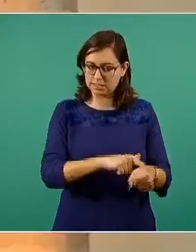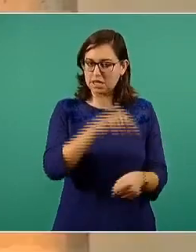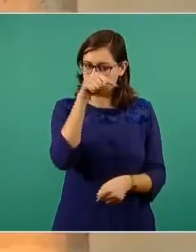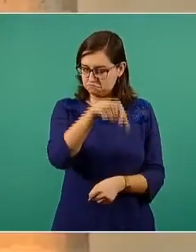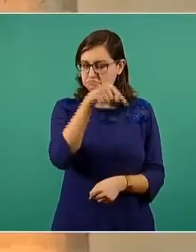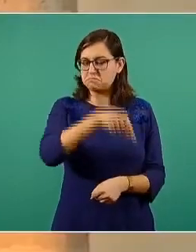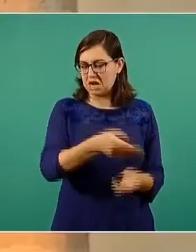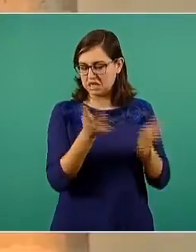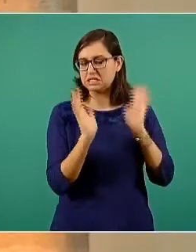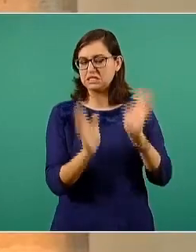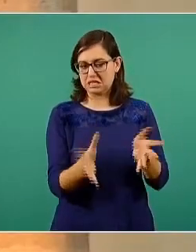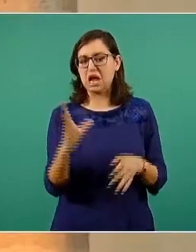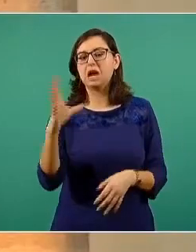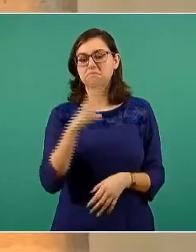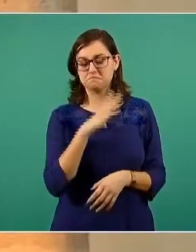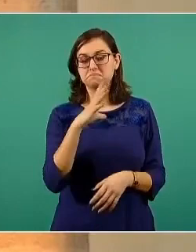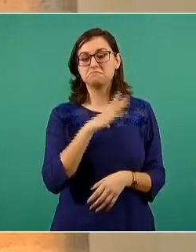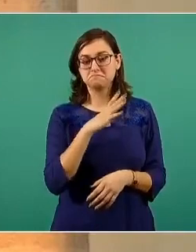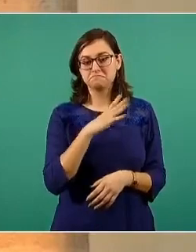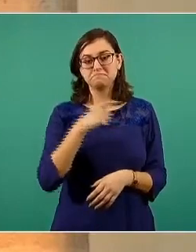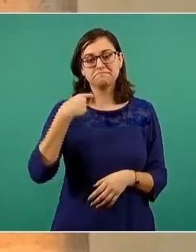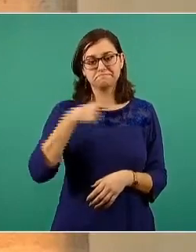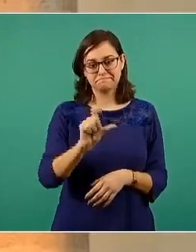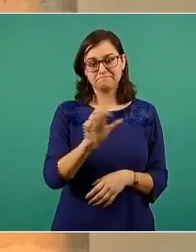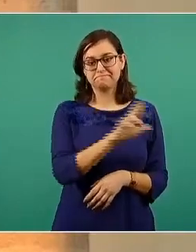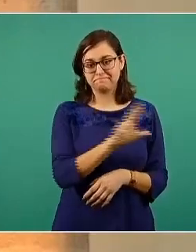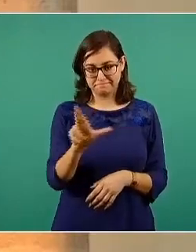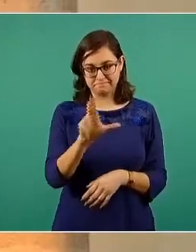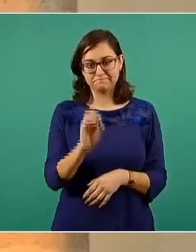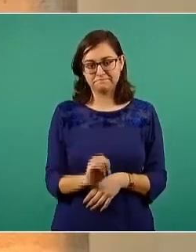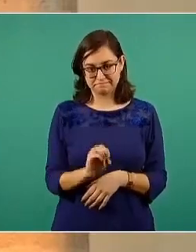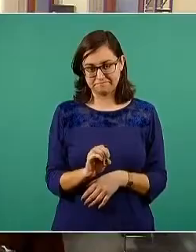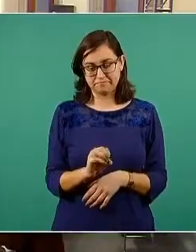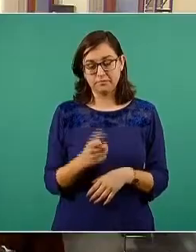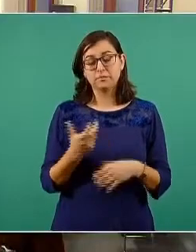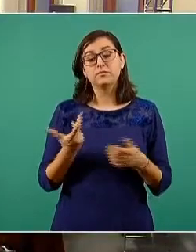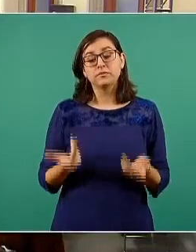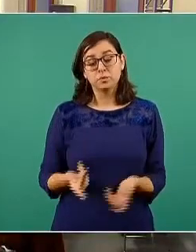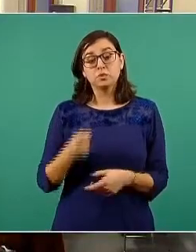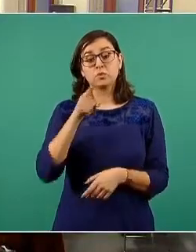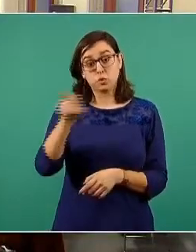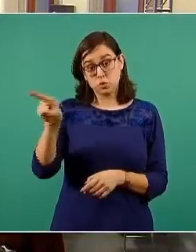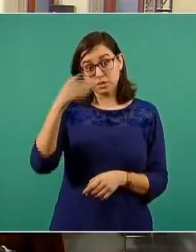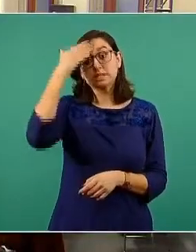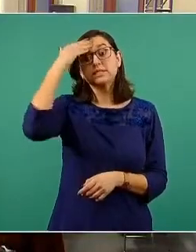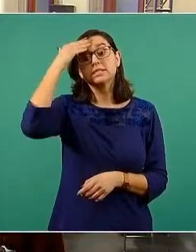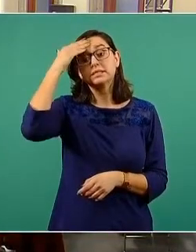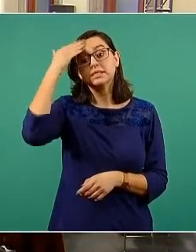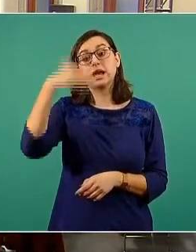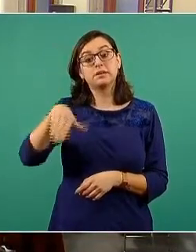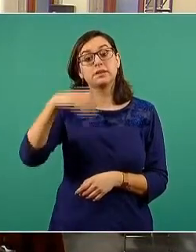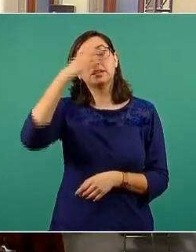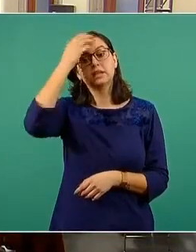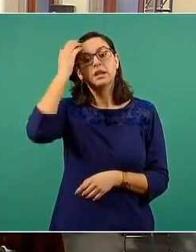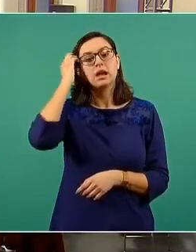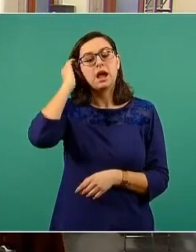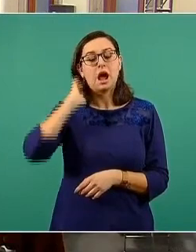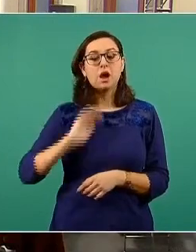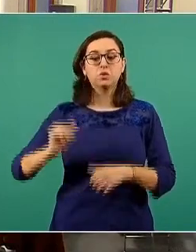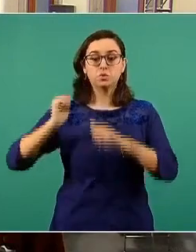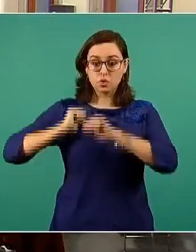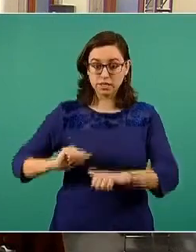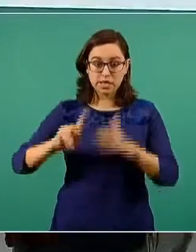de esa manera, para efectos de Quintana Roo. Y como ustedes saben, tanto las autoridades locales han estado emitiendo mensajes a su